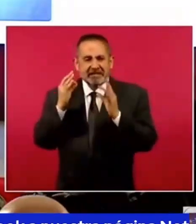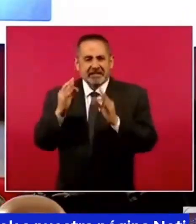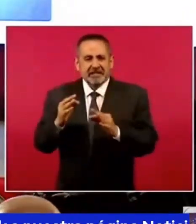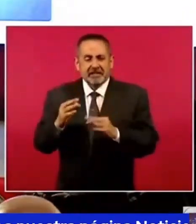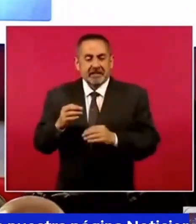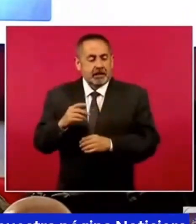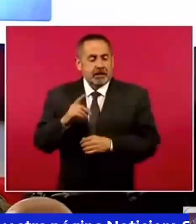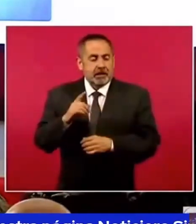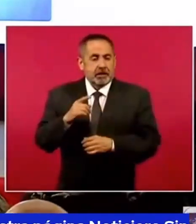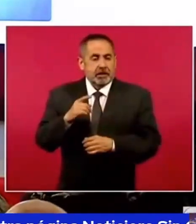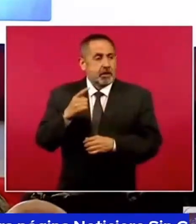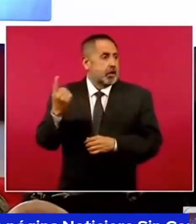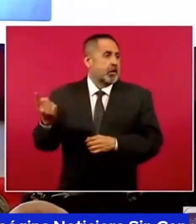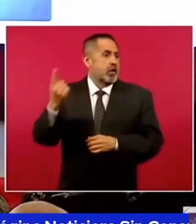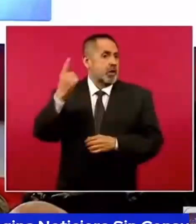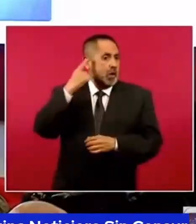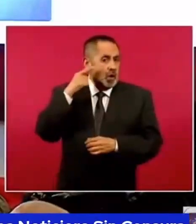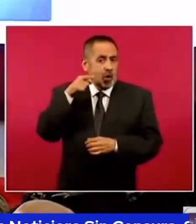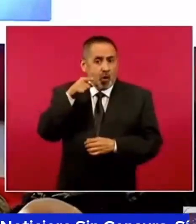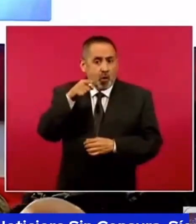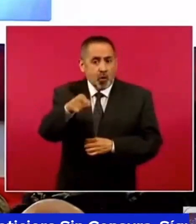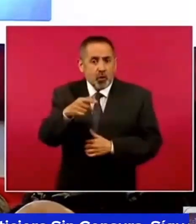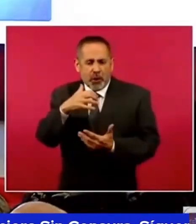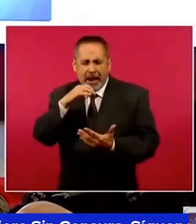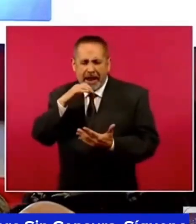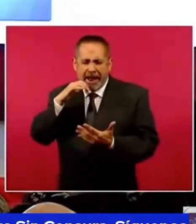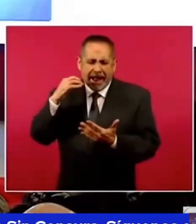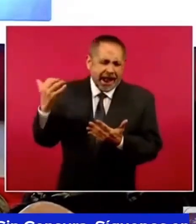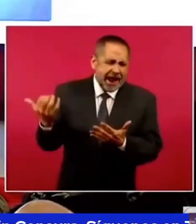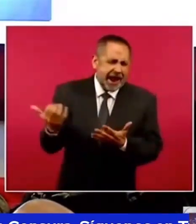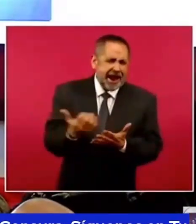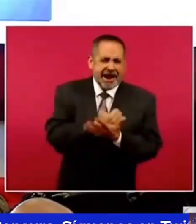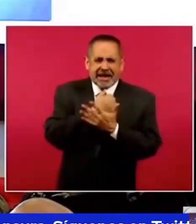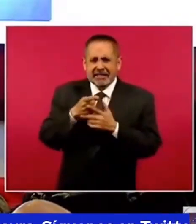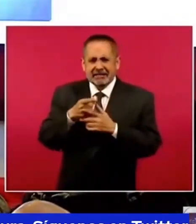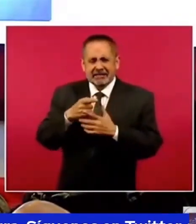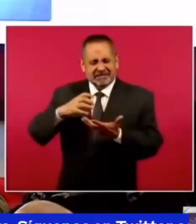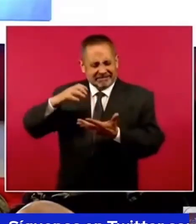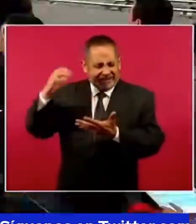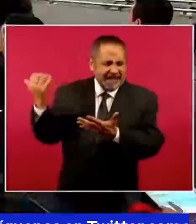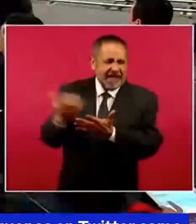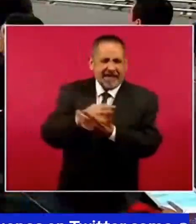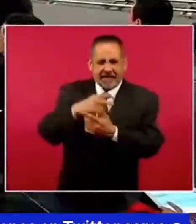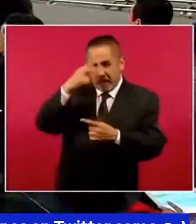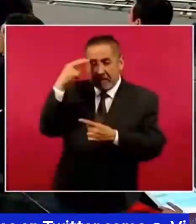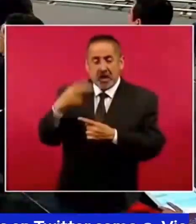por la noticia de un triunfo que es el triunfo de México,